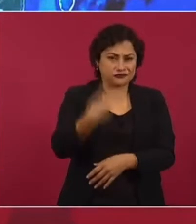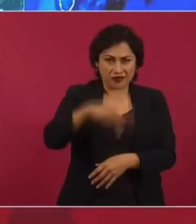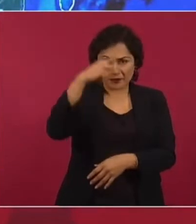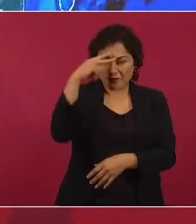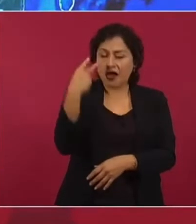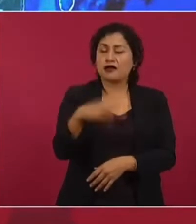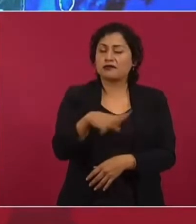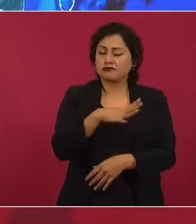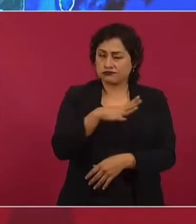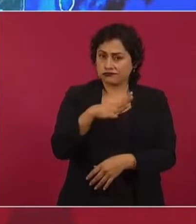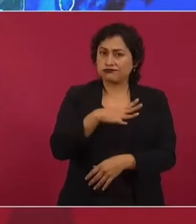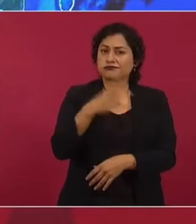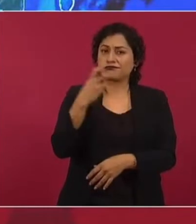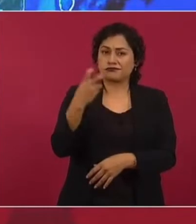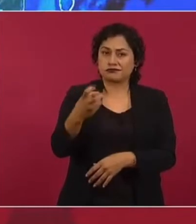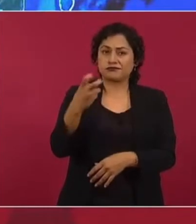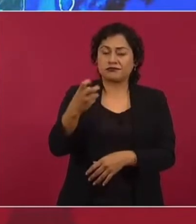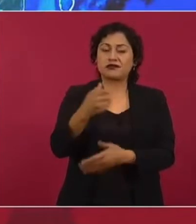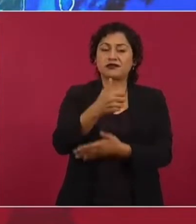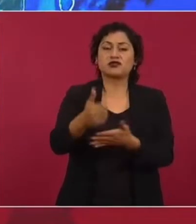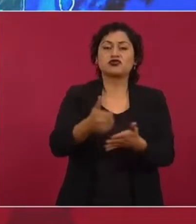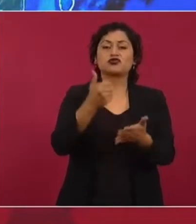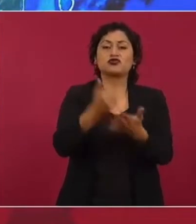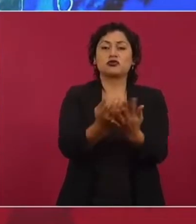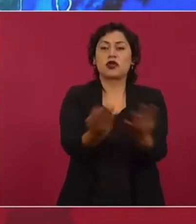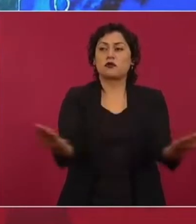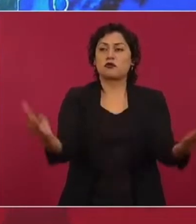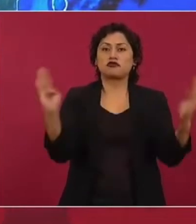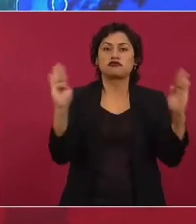o sea, la ciudad amurallada.